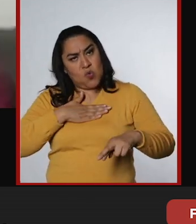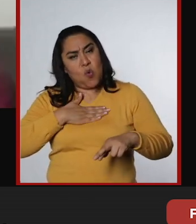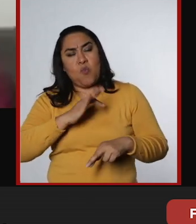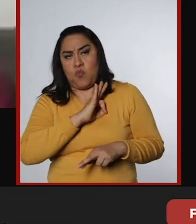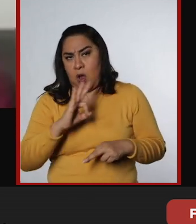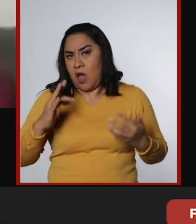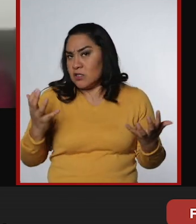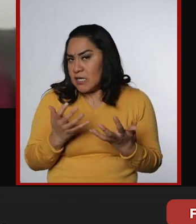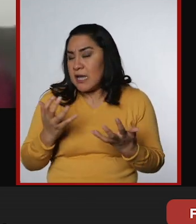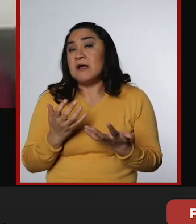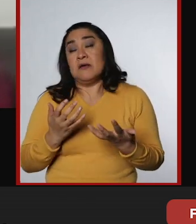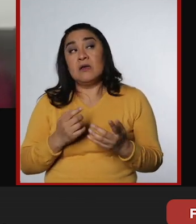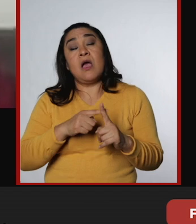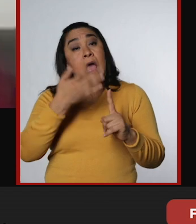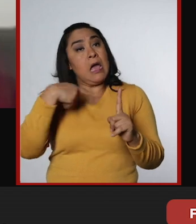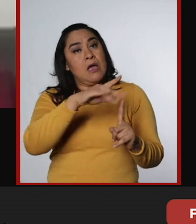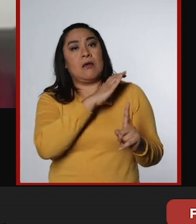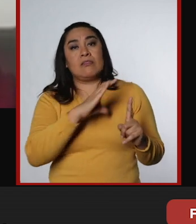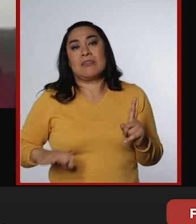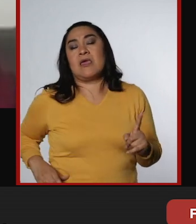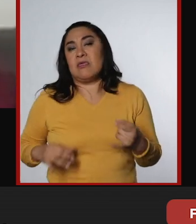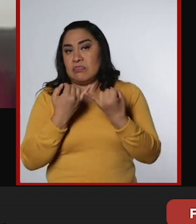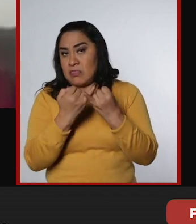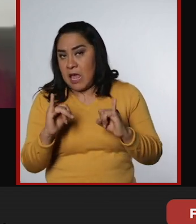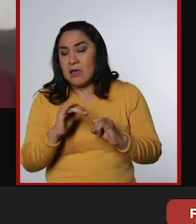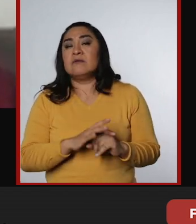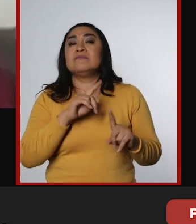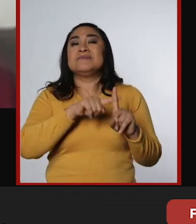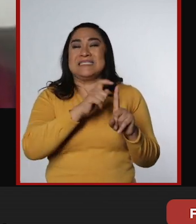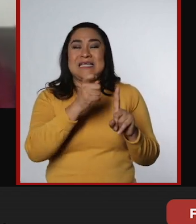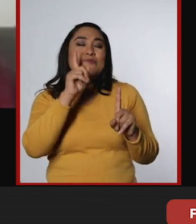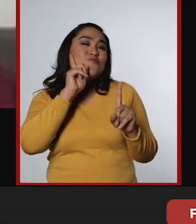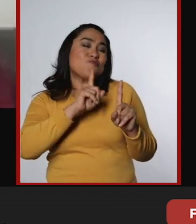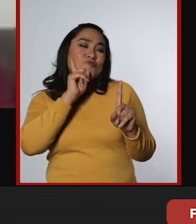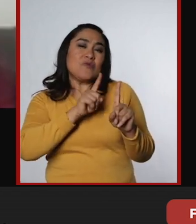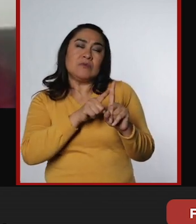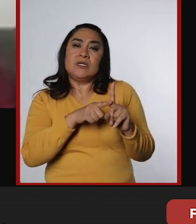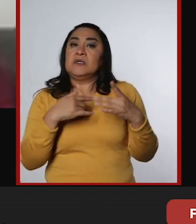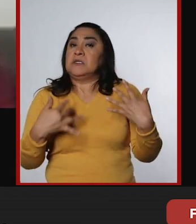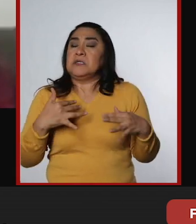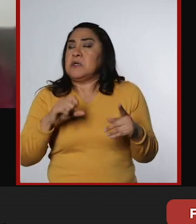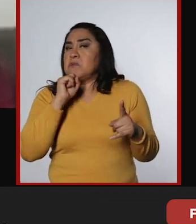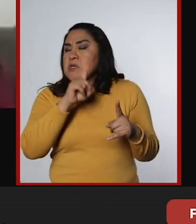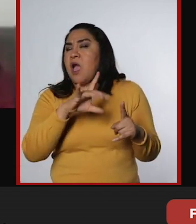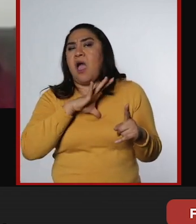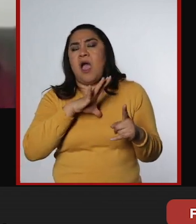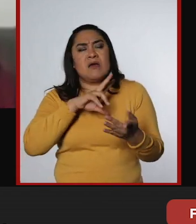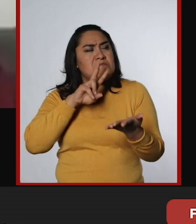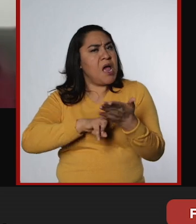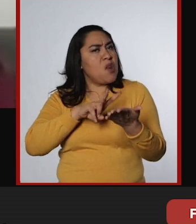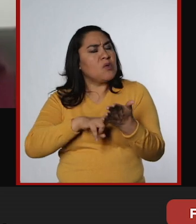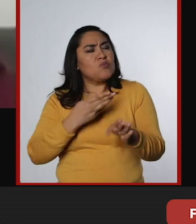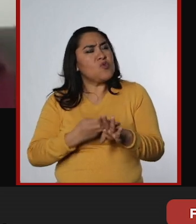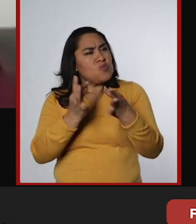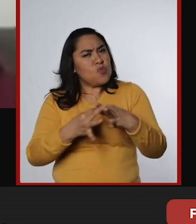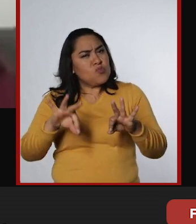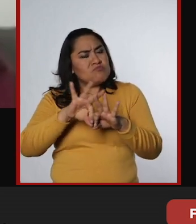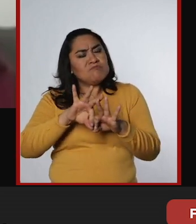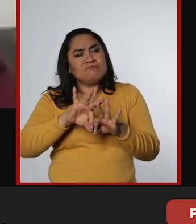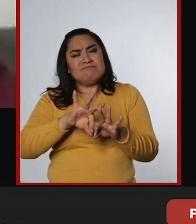mujer también que tiene principios muy sólidos, y en esa ruta pues también la hemos apoyado